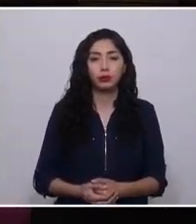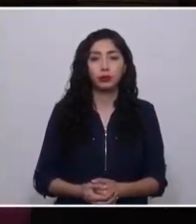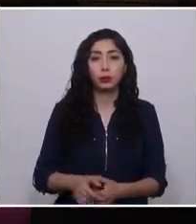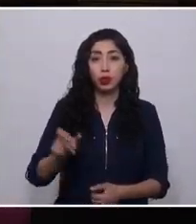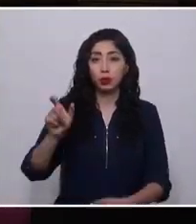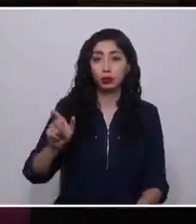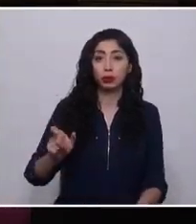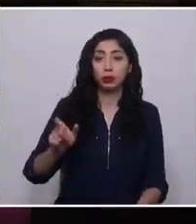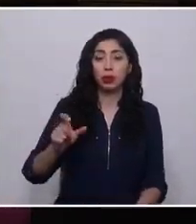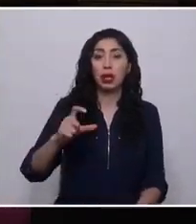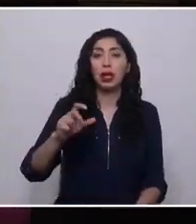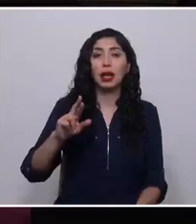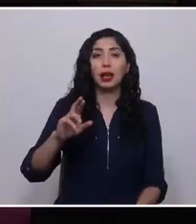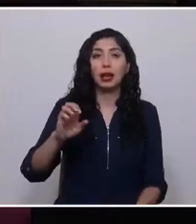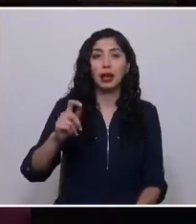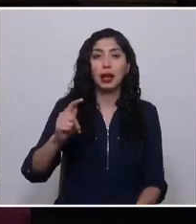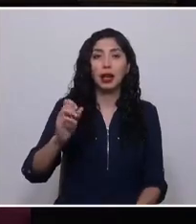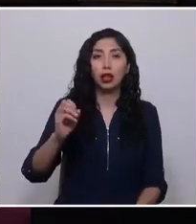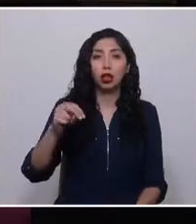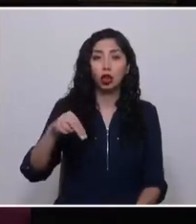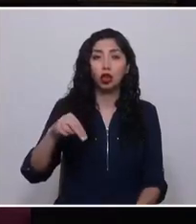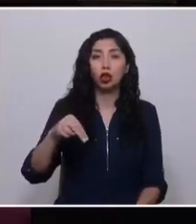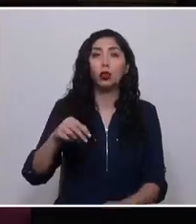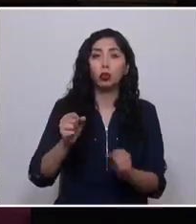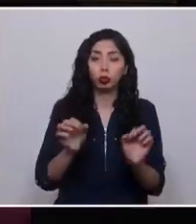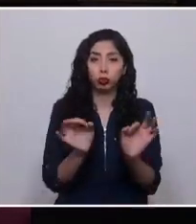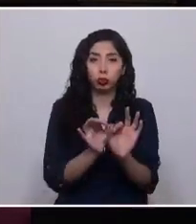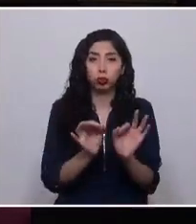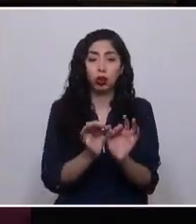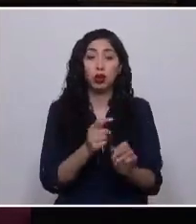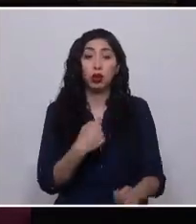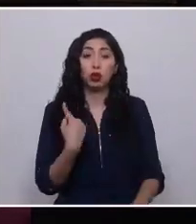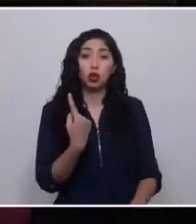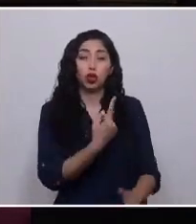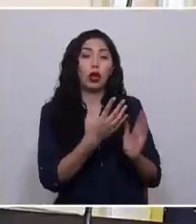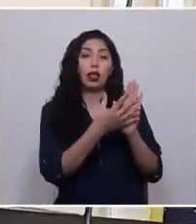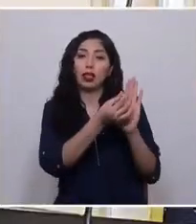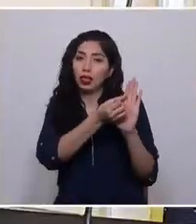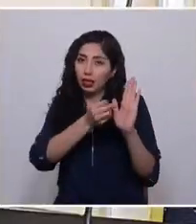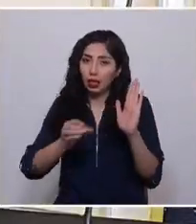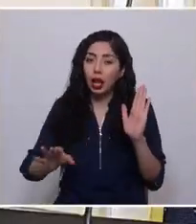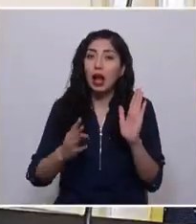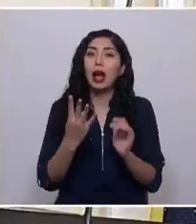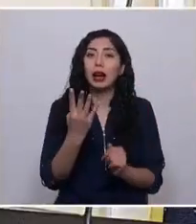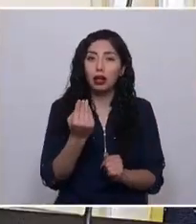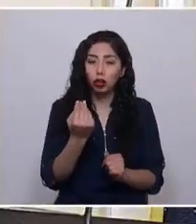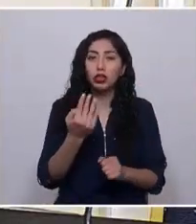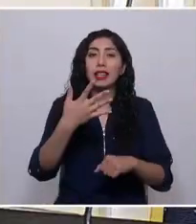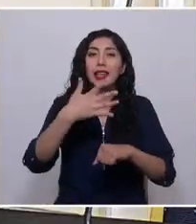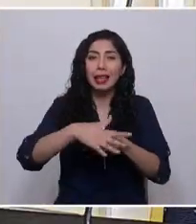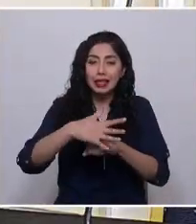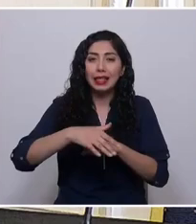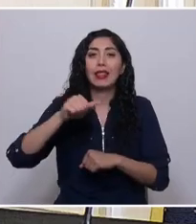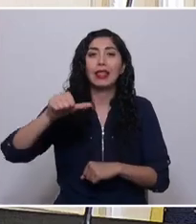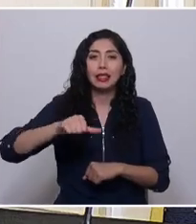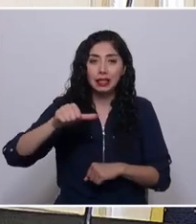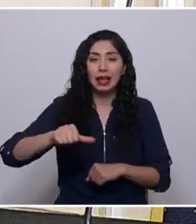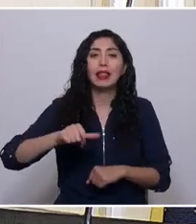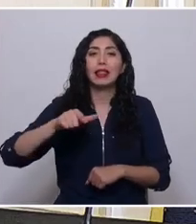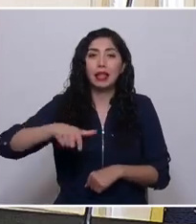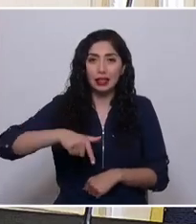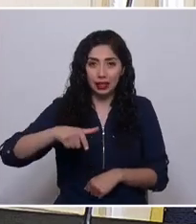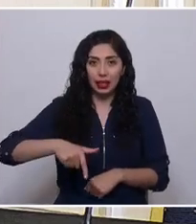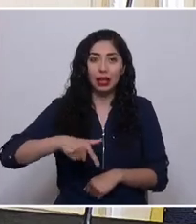Convencional Eduardo Cretón tiene la palabra. Secretario, haremos retiro de la indicación 14, 15, 16, 17